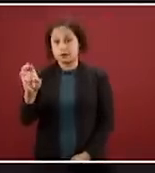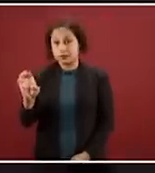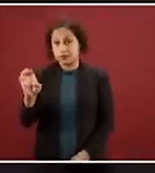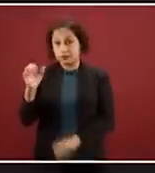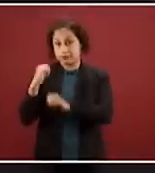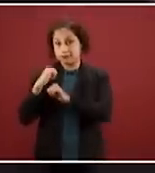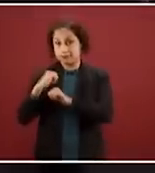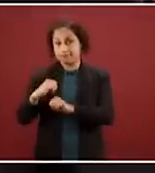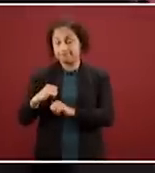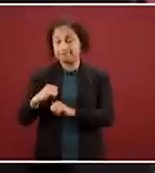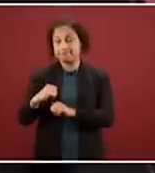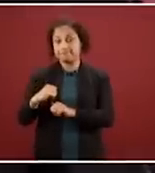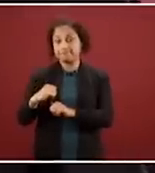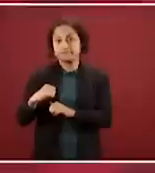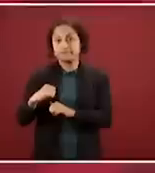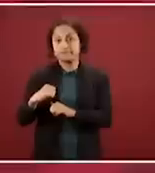va